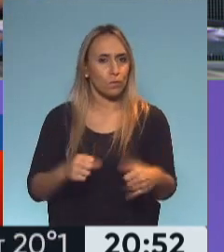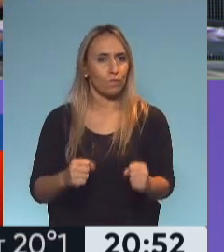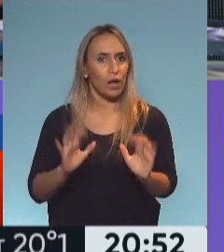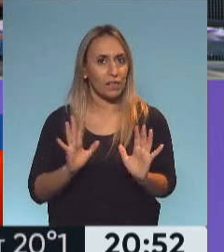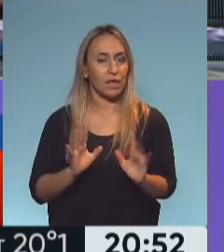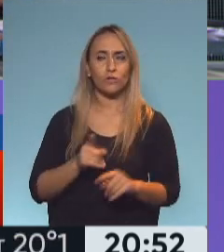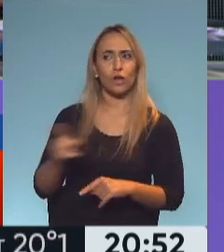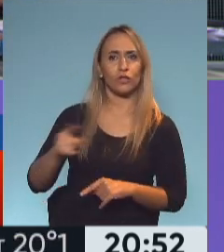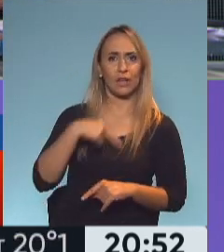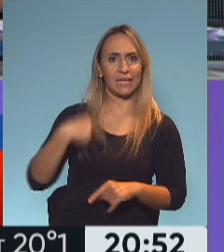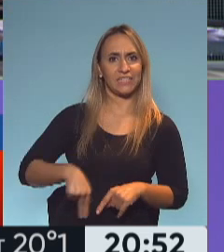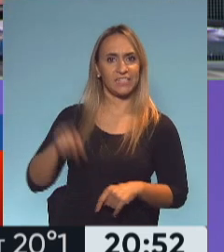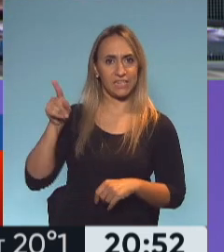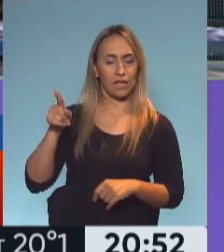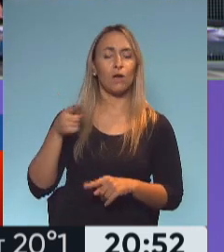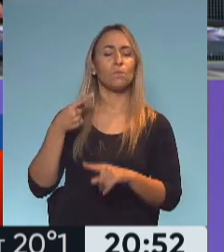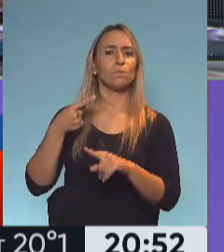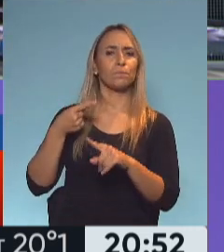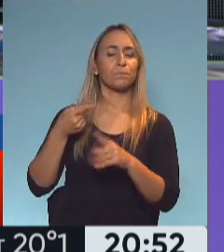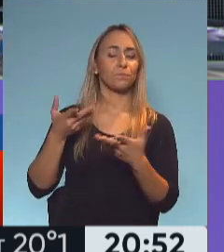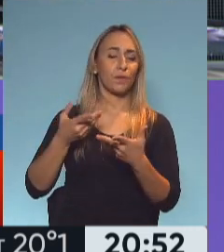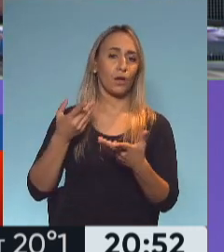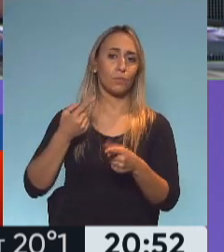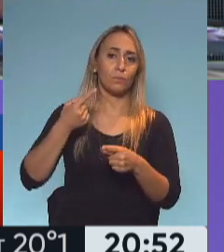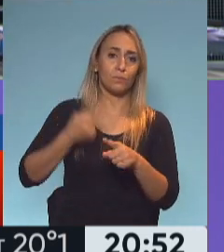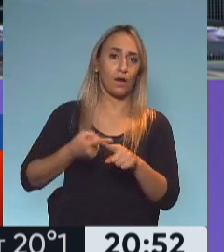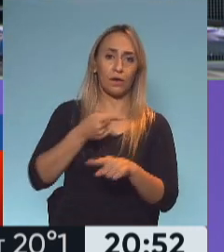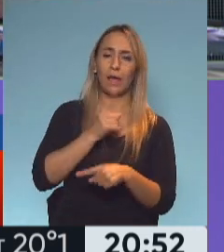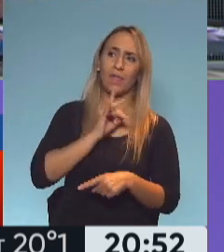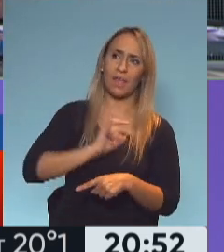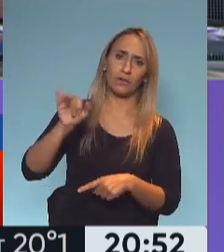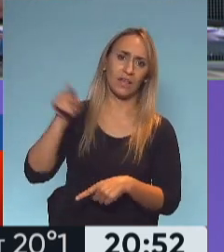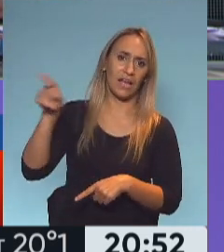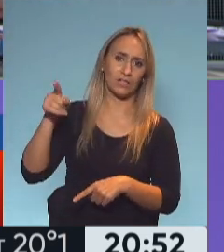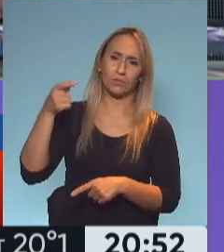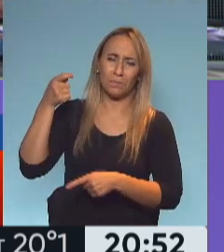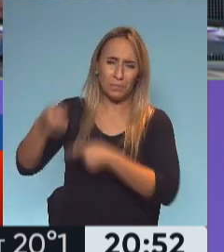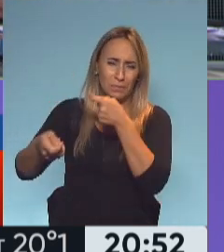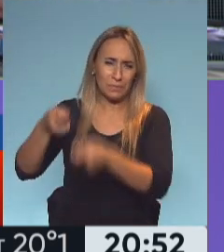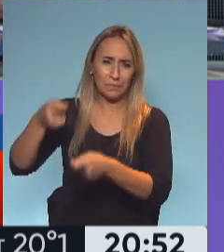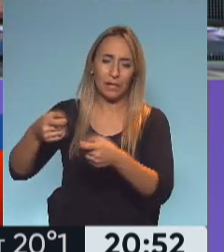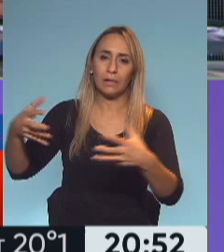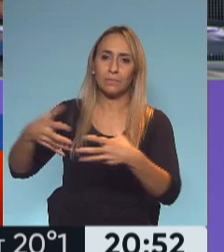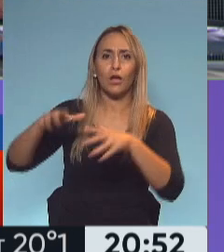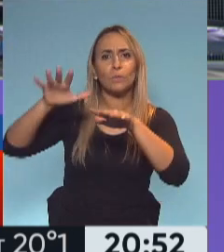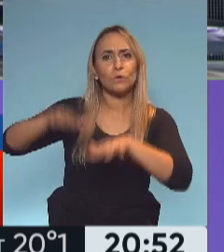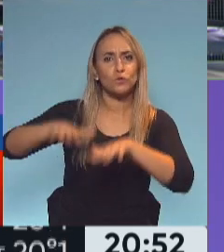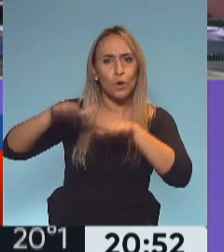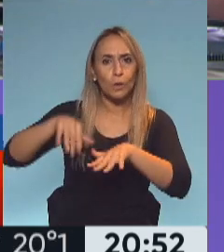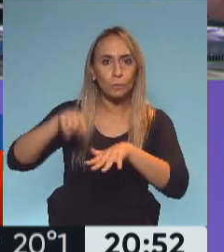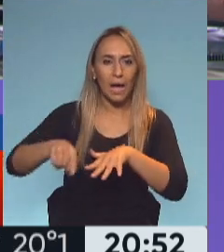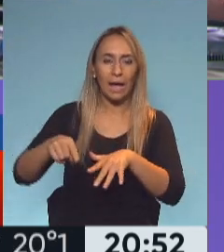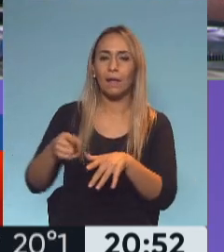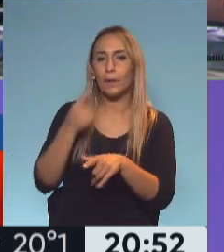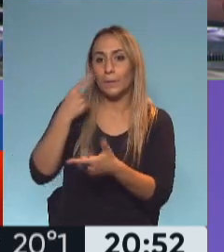China, sobre todo con el tema de los que ellos denuncian como unos genocidios a las minorías musulmanas que viven en territorio